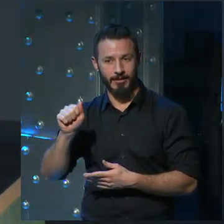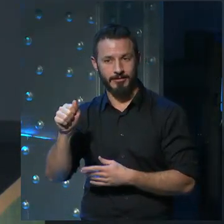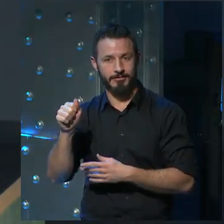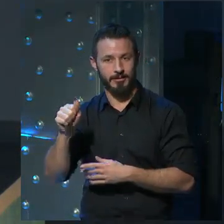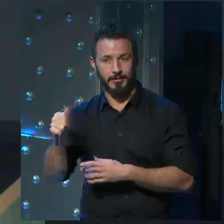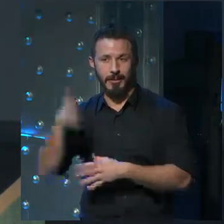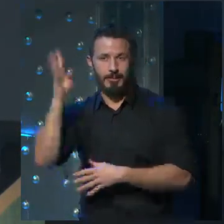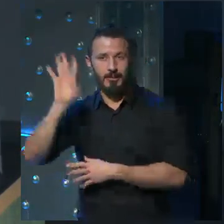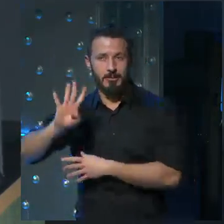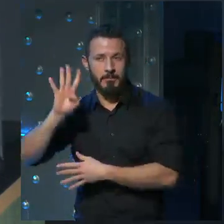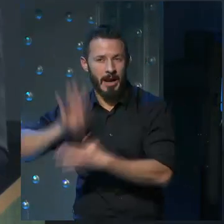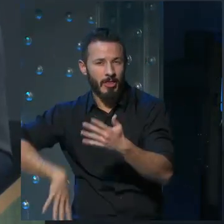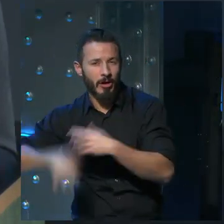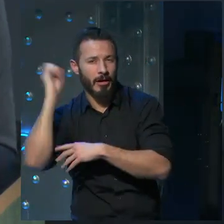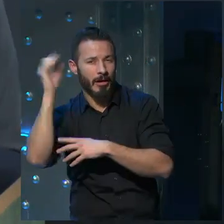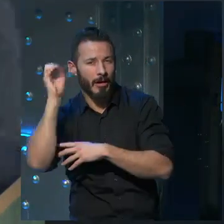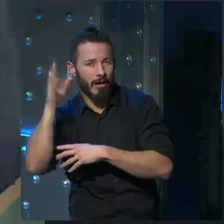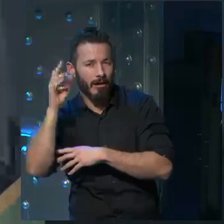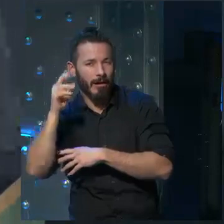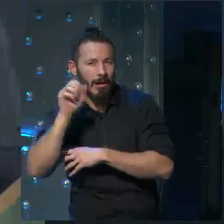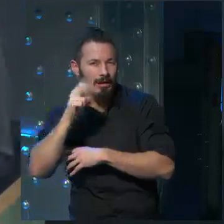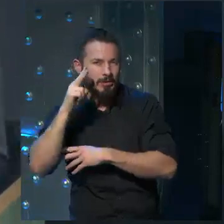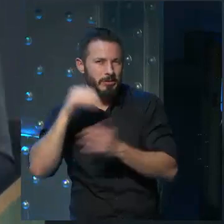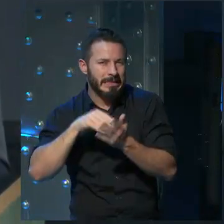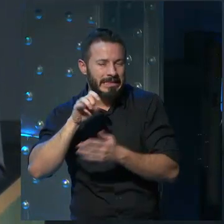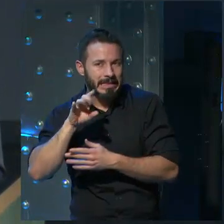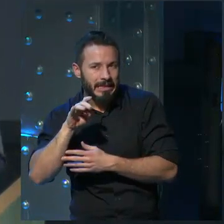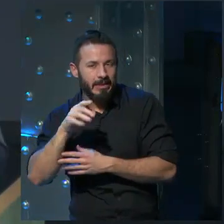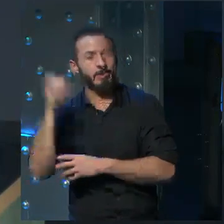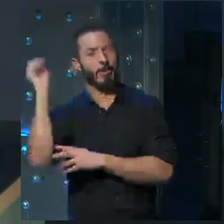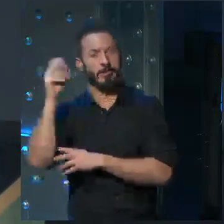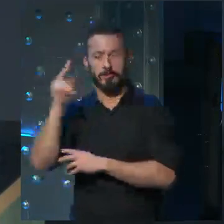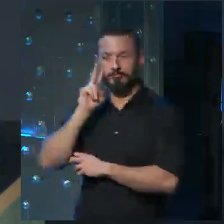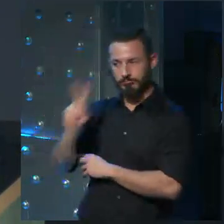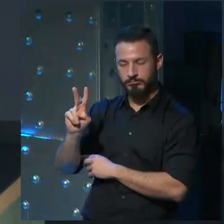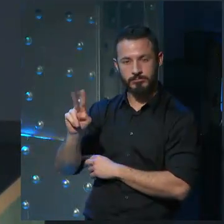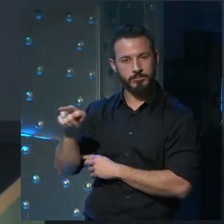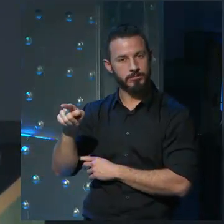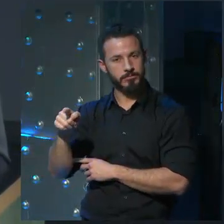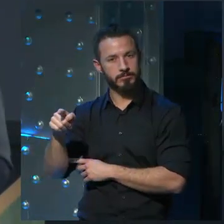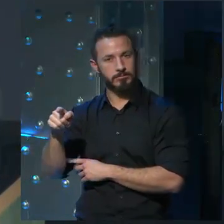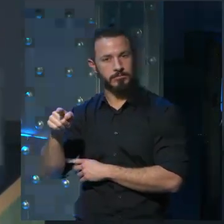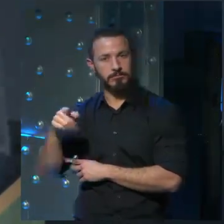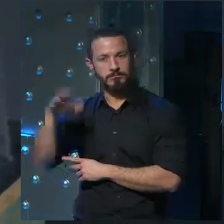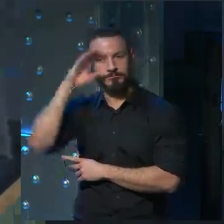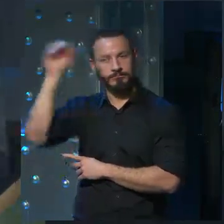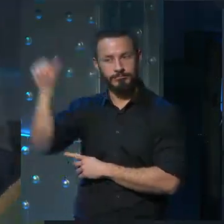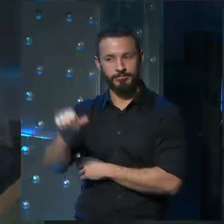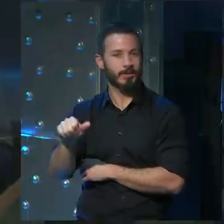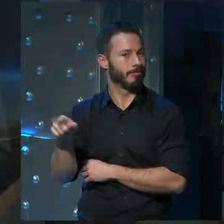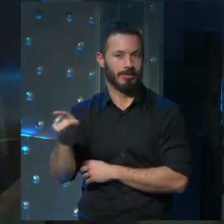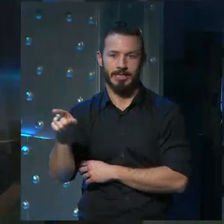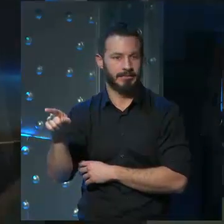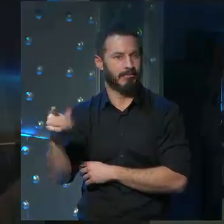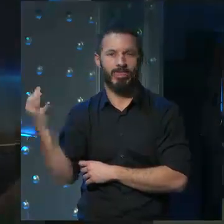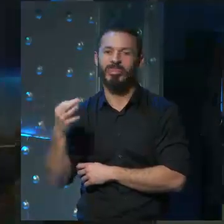en Barcelona, creo, en finales de 2015, si lo estoy diciendo bien. La vio hablar y dijo, pues mira, ya tenemos autora para un